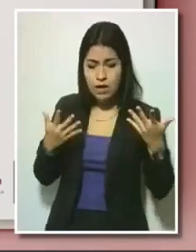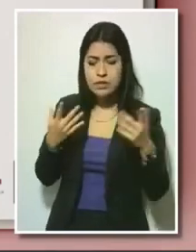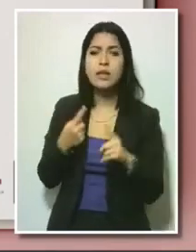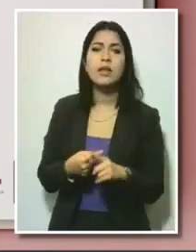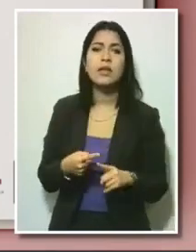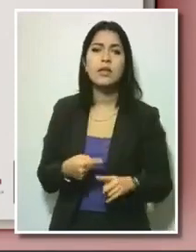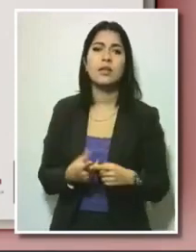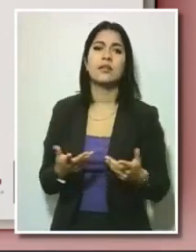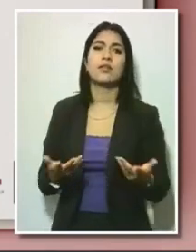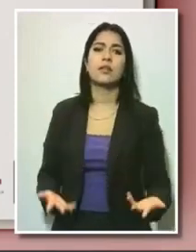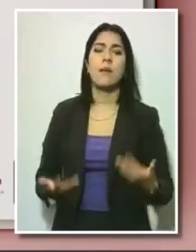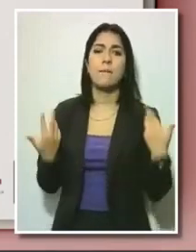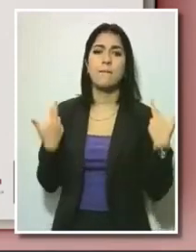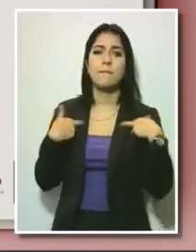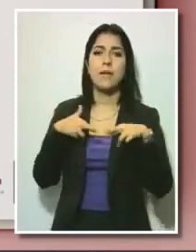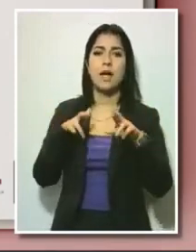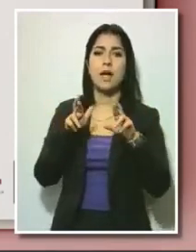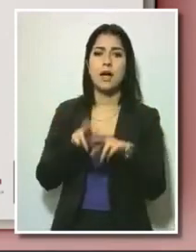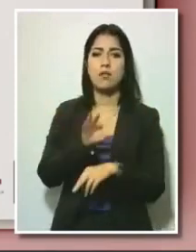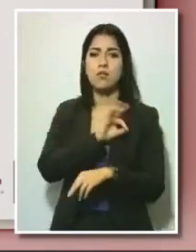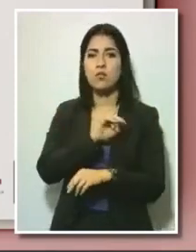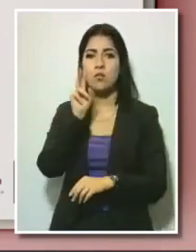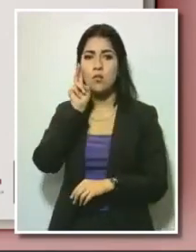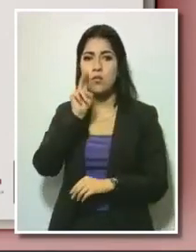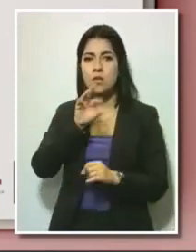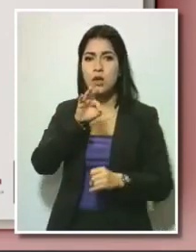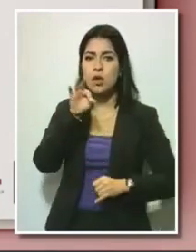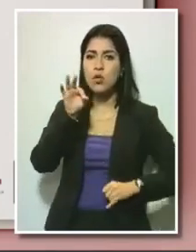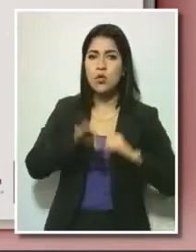La bibliografía está al final.